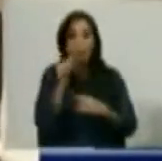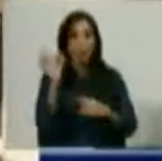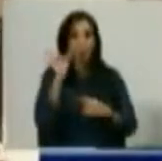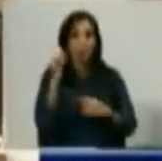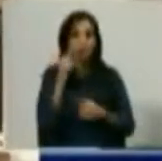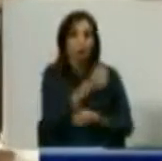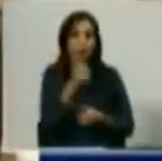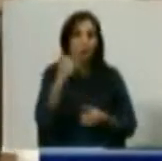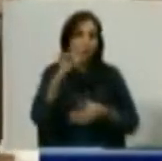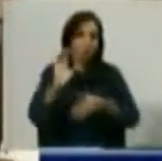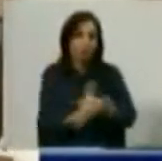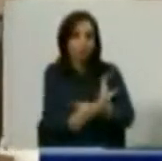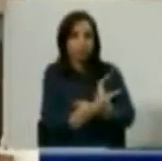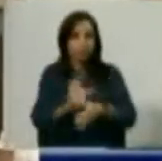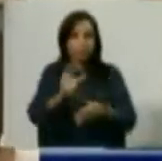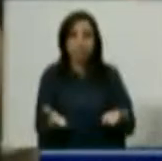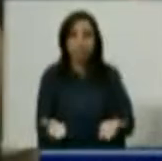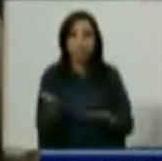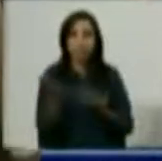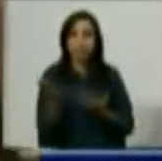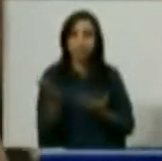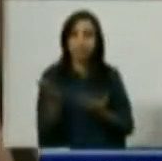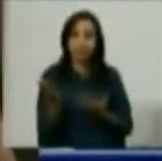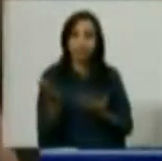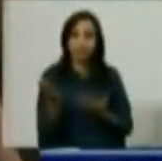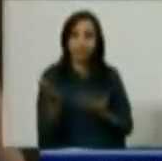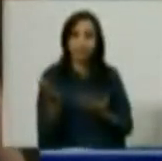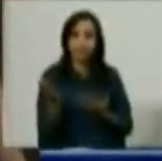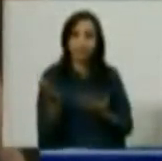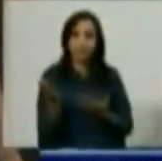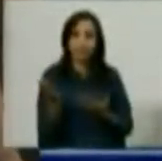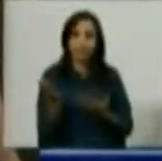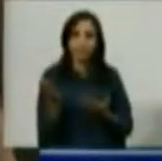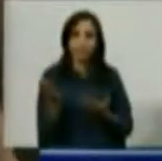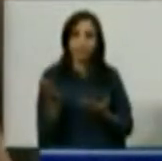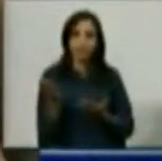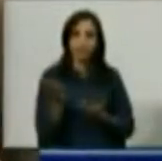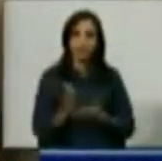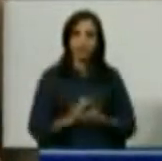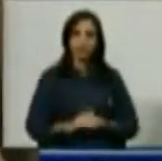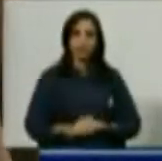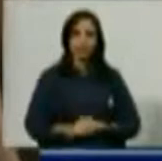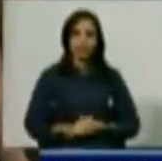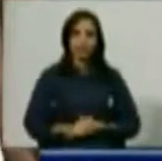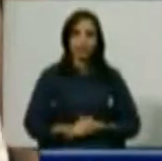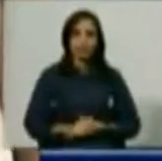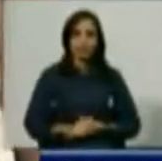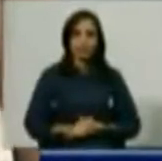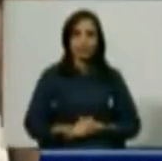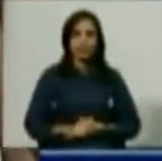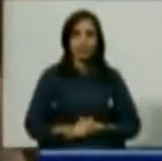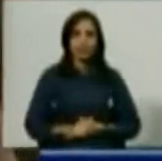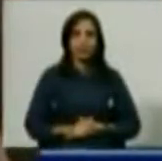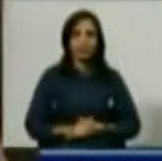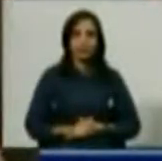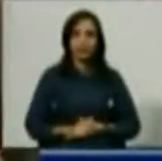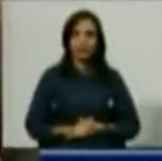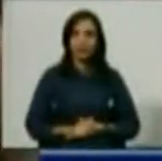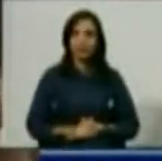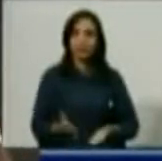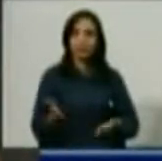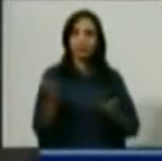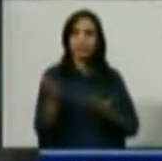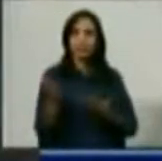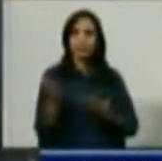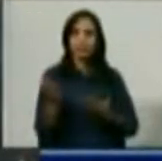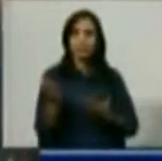mickelman primer brigadier solón Ángel segundo brigadiel